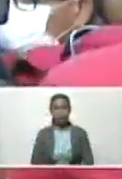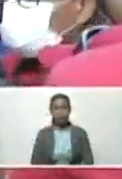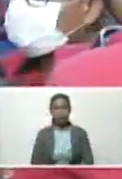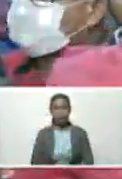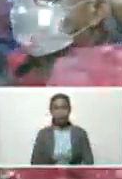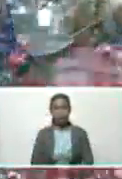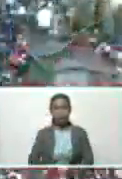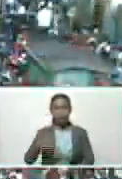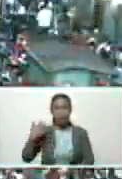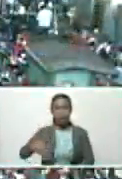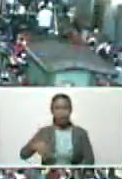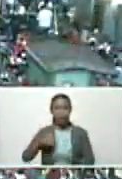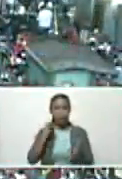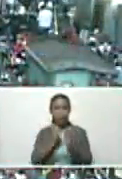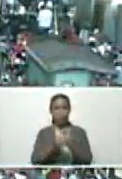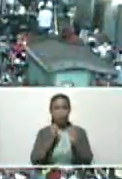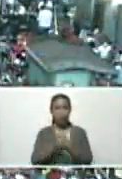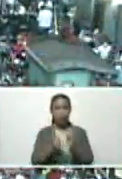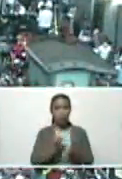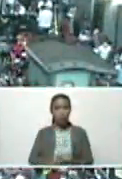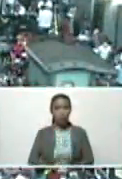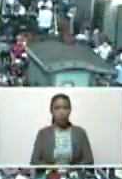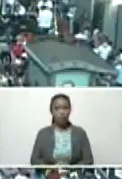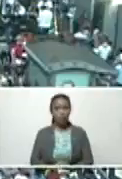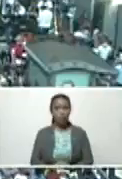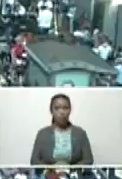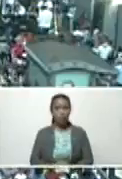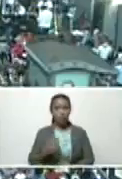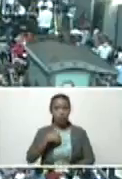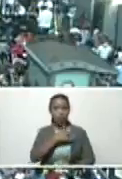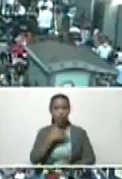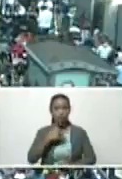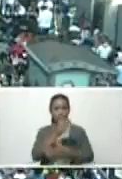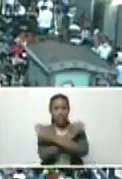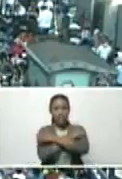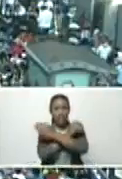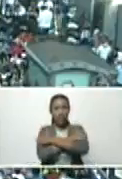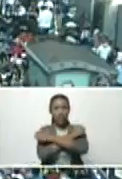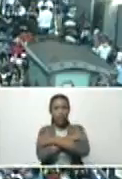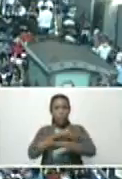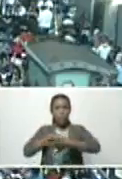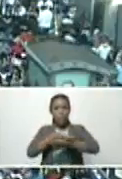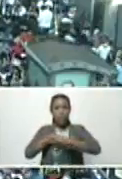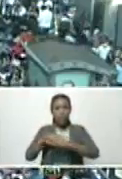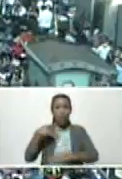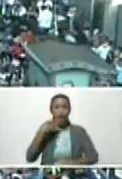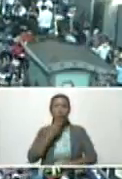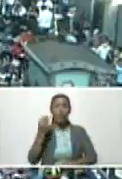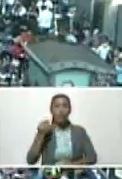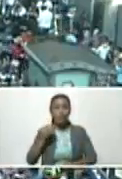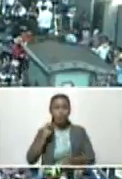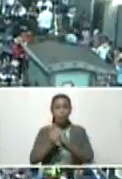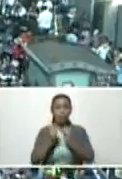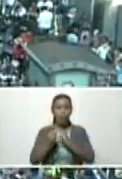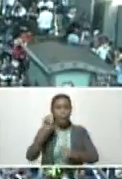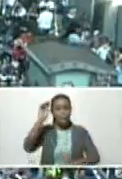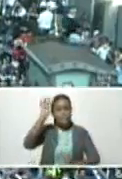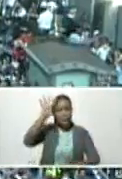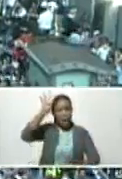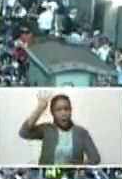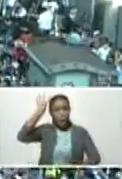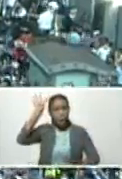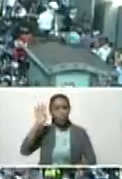El derecho al deporte. Quiero felicitar al ministro de la Juventud y Deporte, Mervin